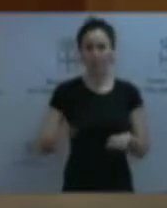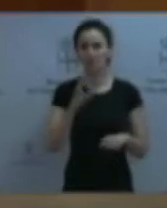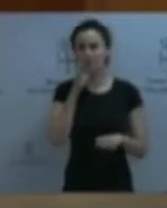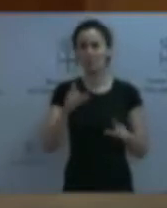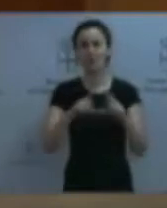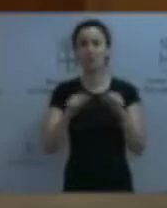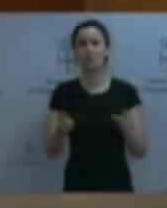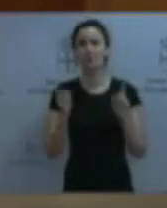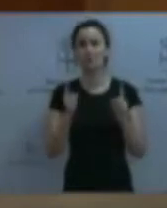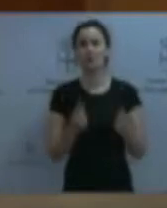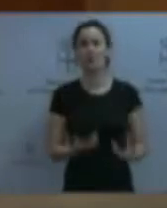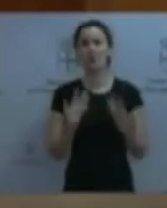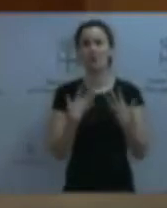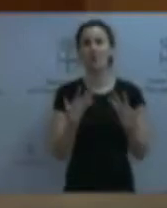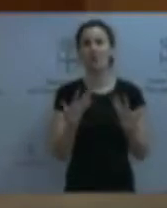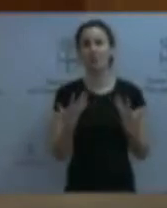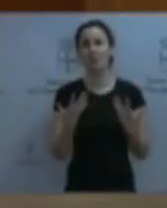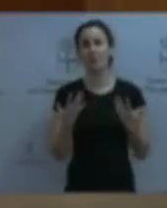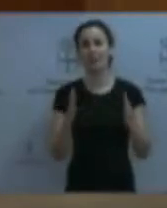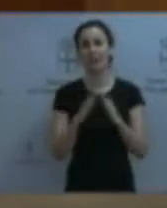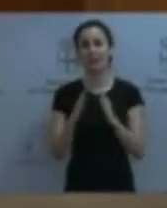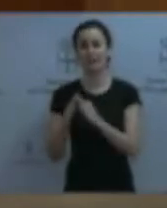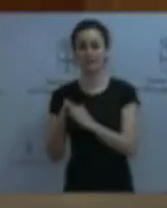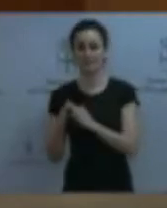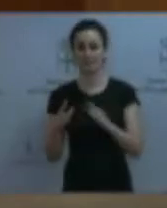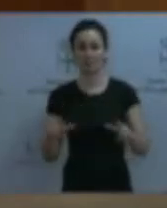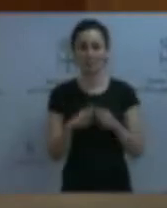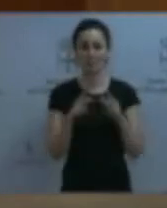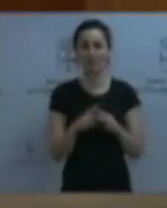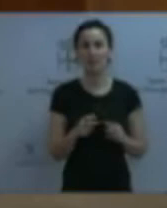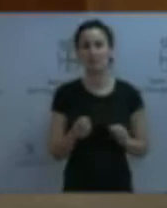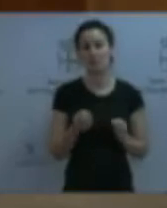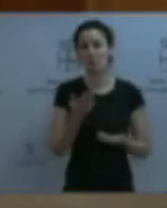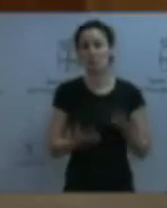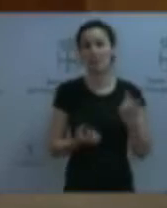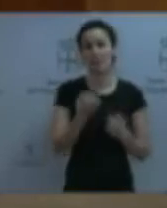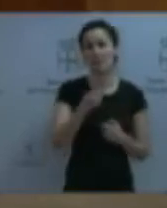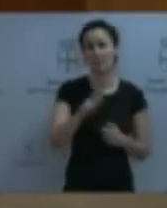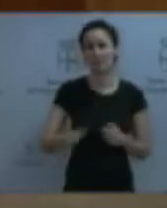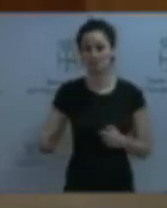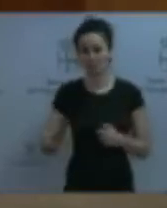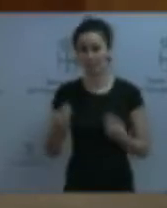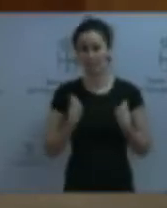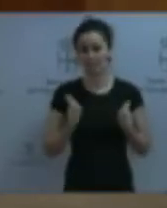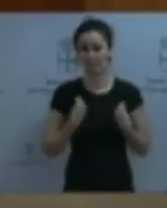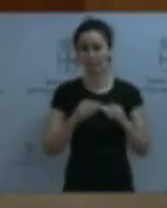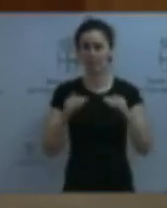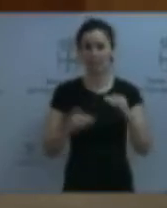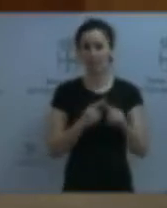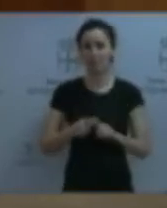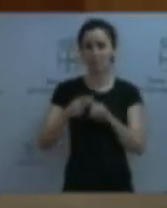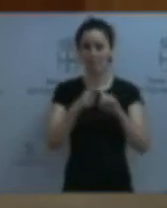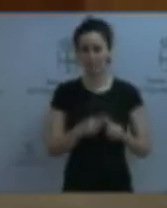solo tiene 10 viviendas sociales por cada 1000 habitantes, por debajo de la media española, por debajo de países como